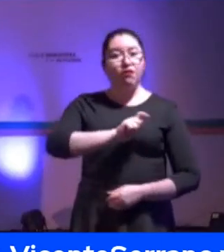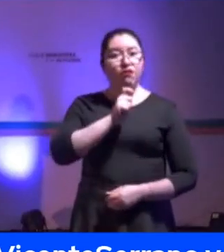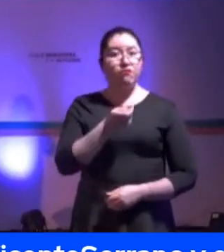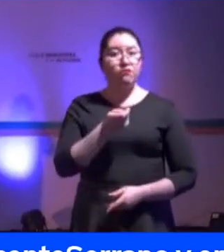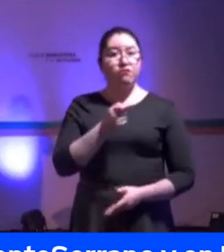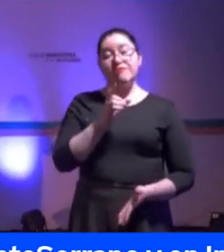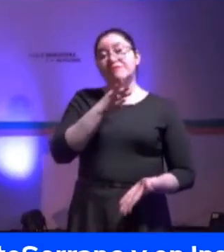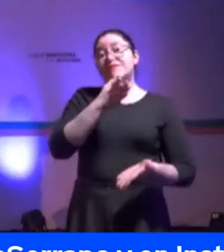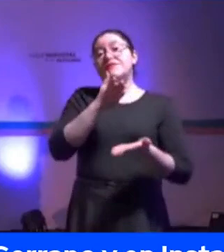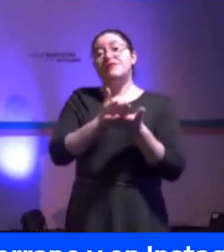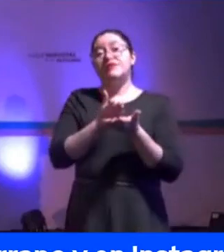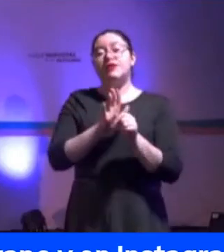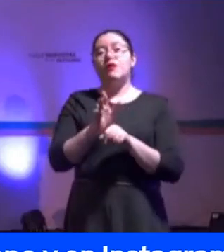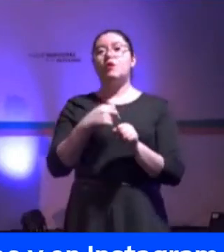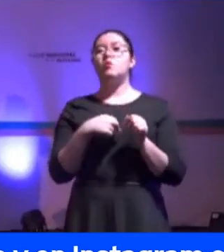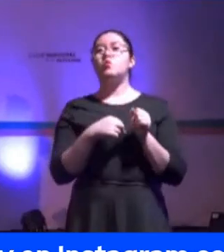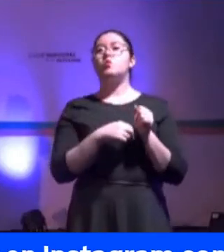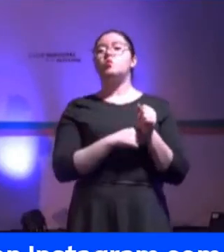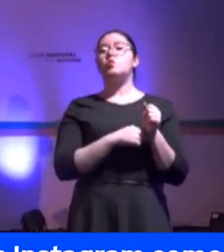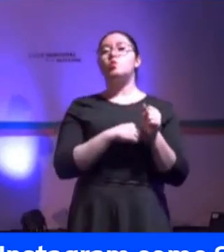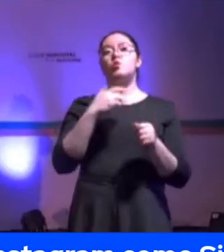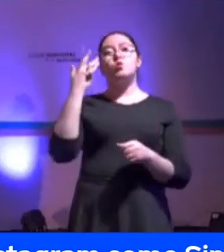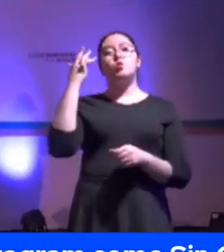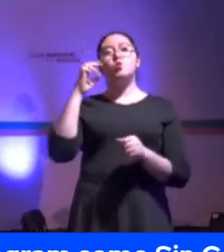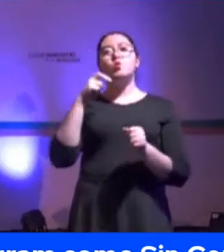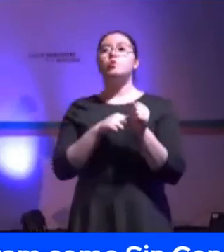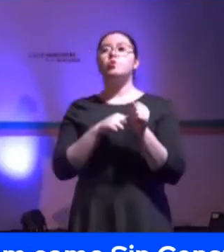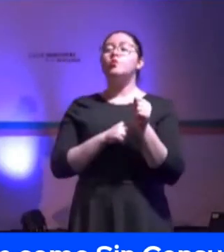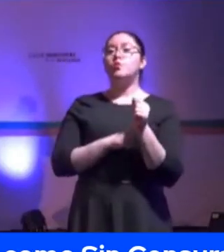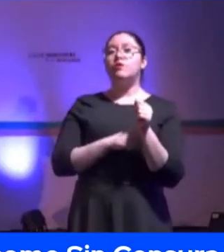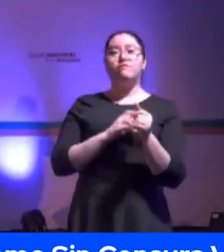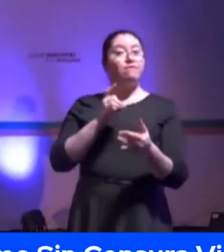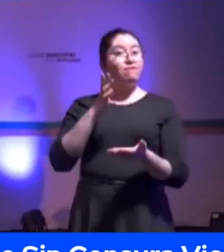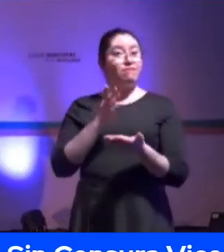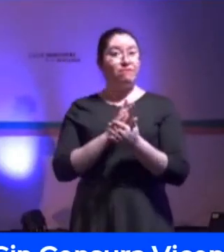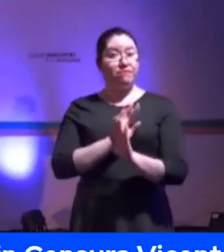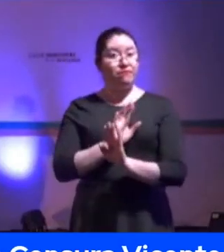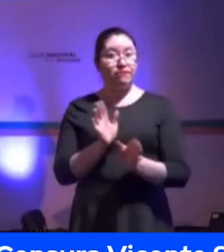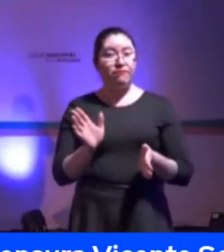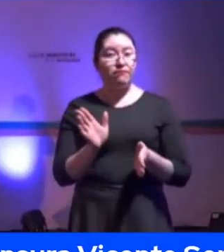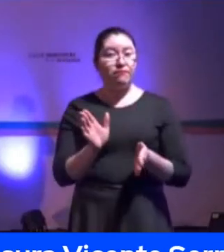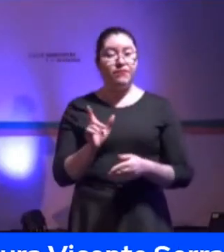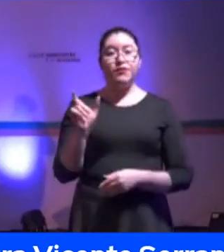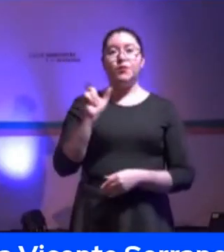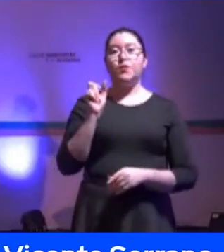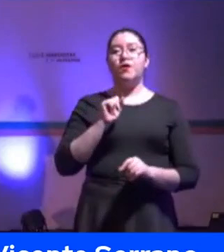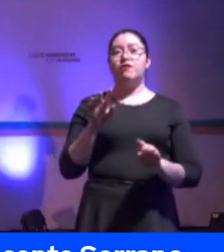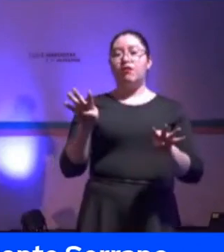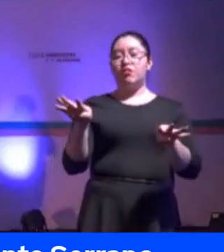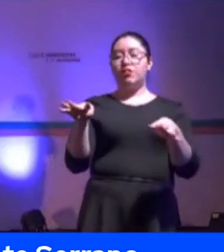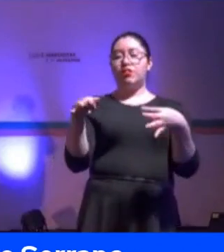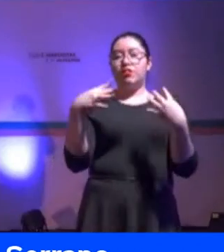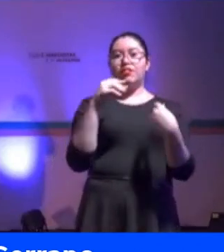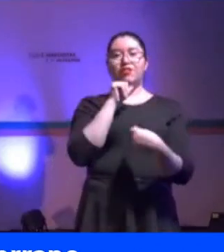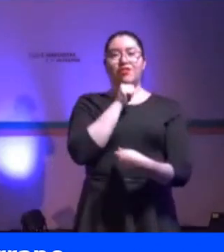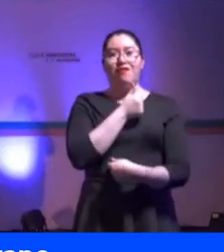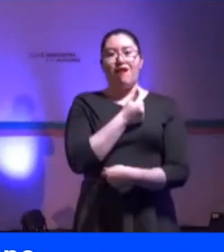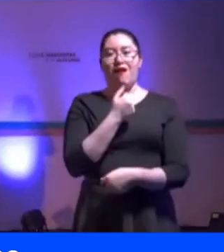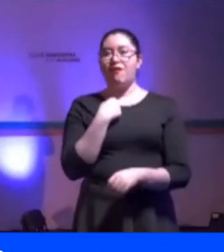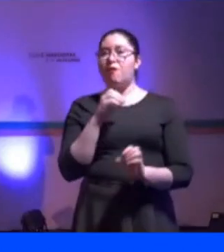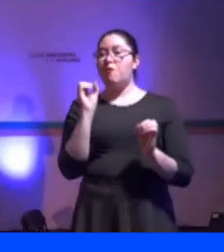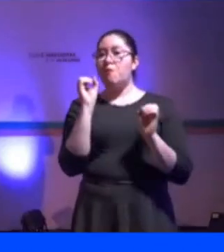solamente lo puede hacer en lo oscuro. Solamente lo puede hacer cuando no hay luz, lo hacen en la